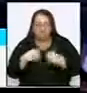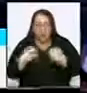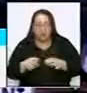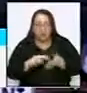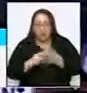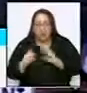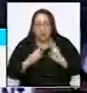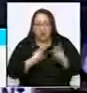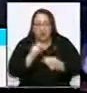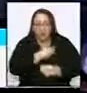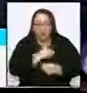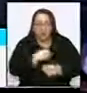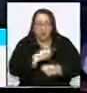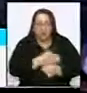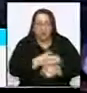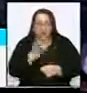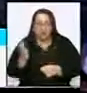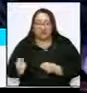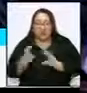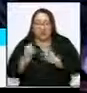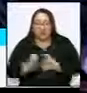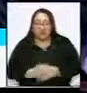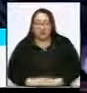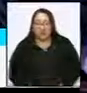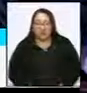relaciones entre el Ejecutivo y el Legislativo,